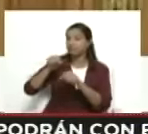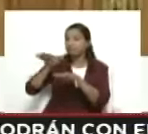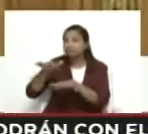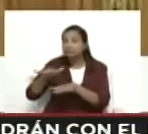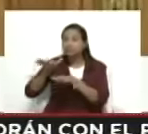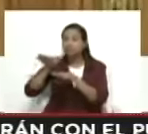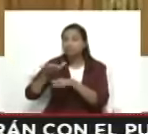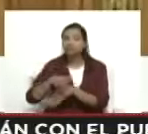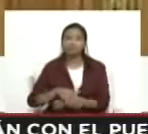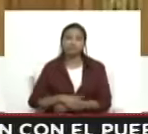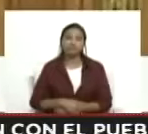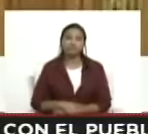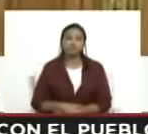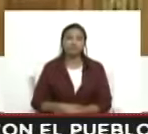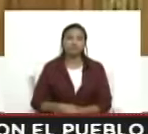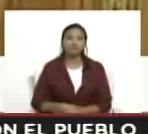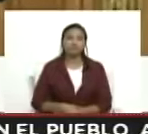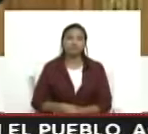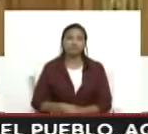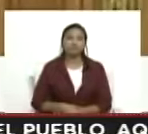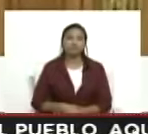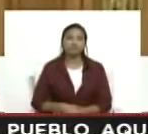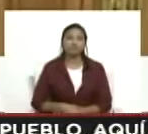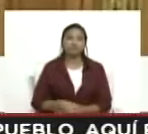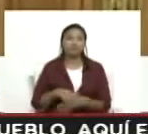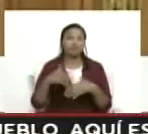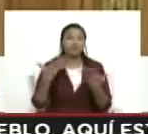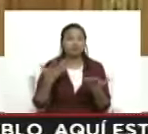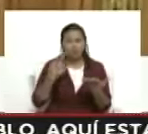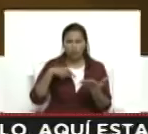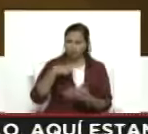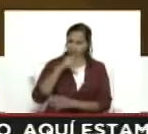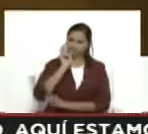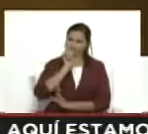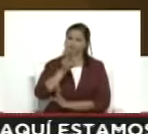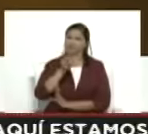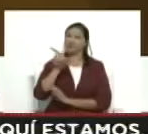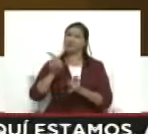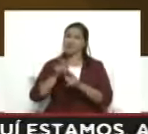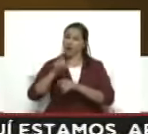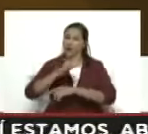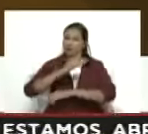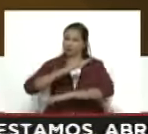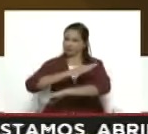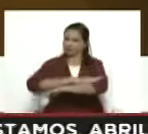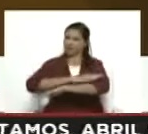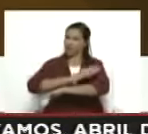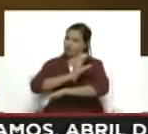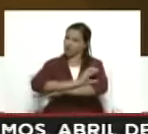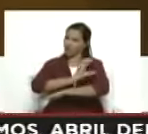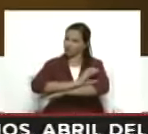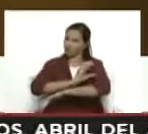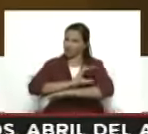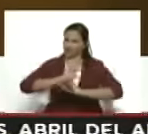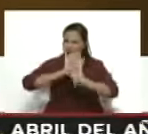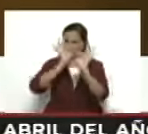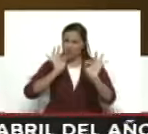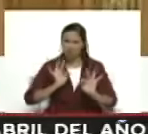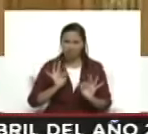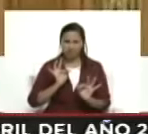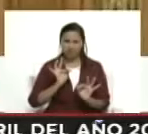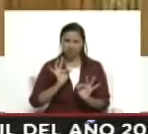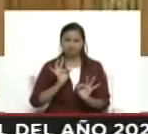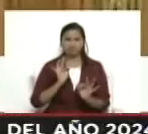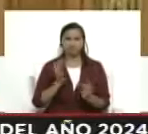Cuando uno observa el comportamiento de esa gente, y hoy yo pensé que iba a